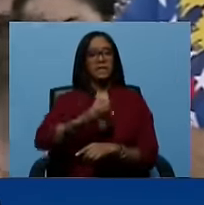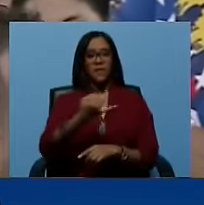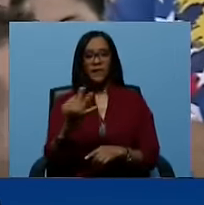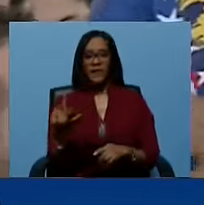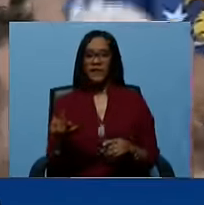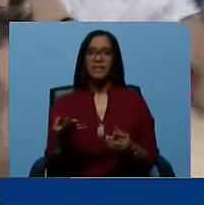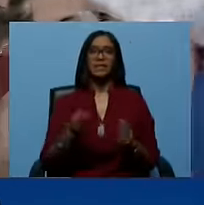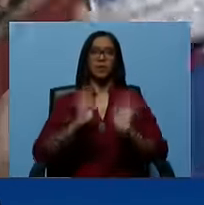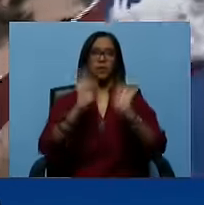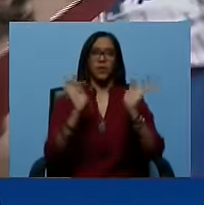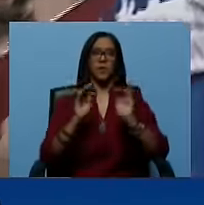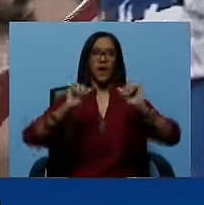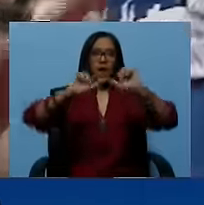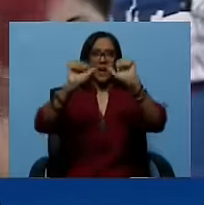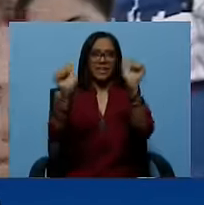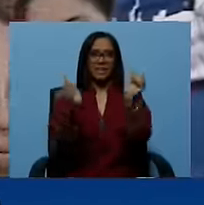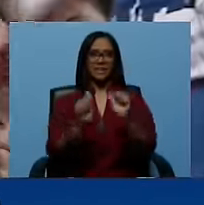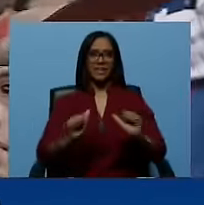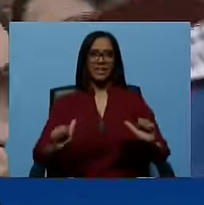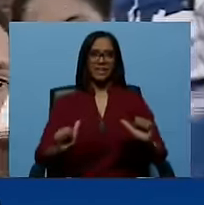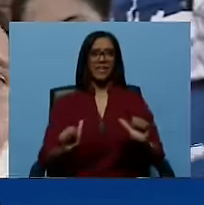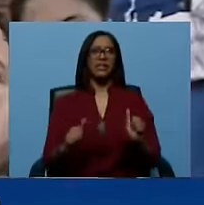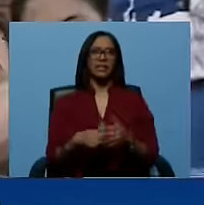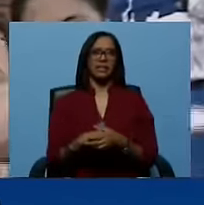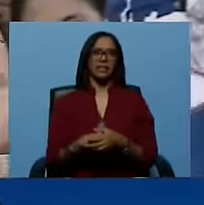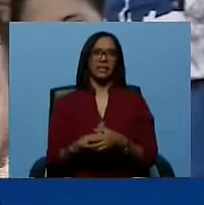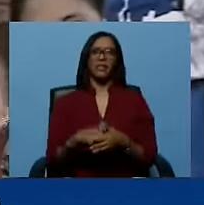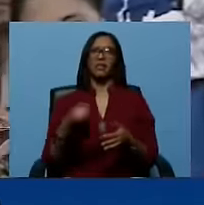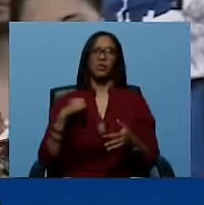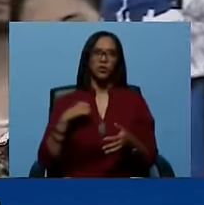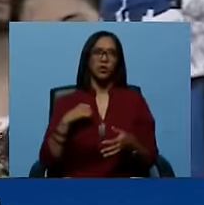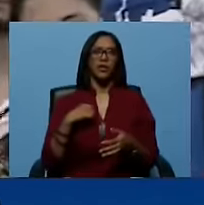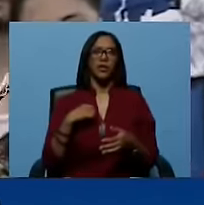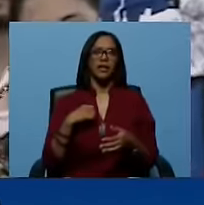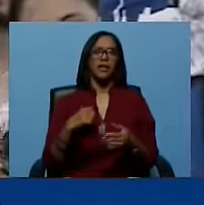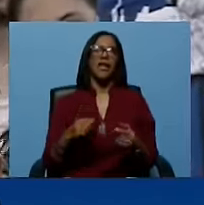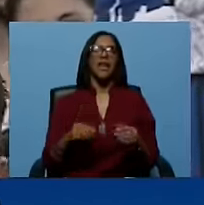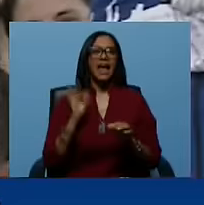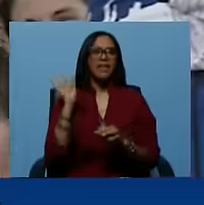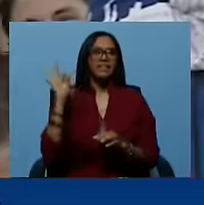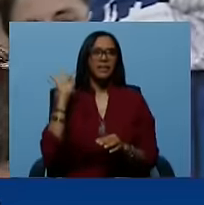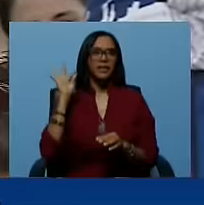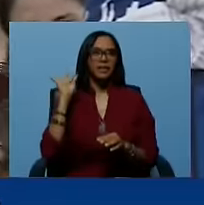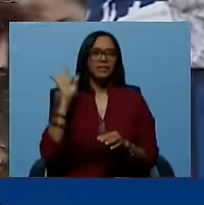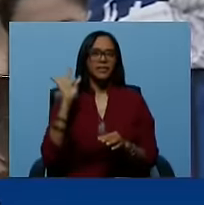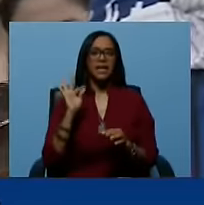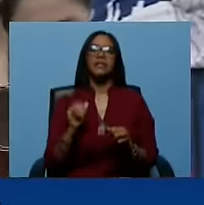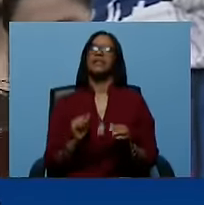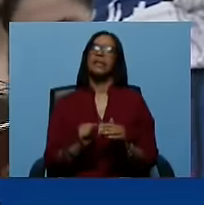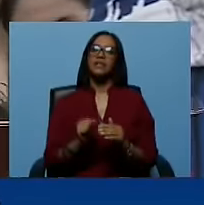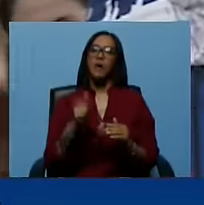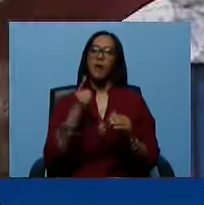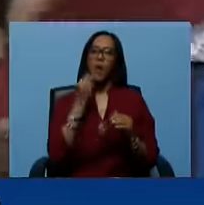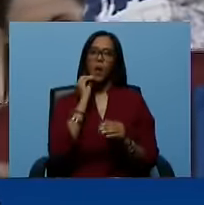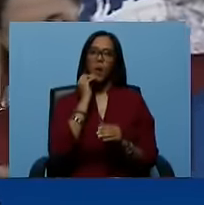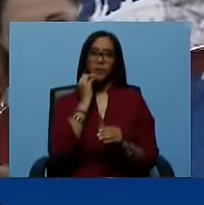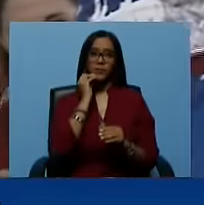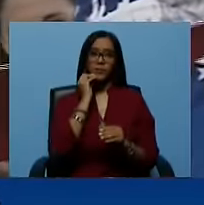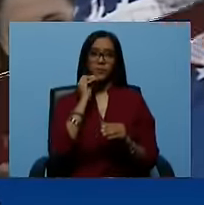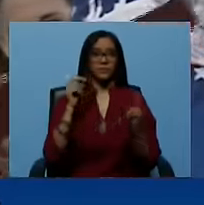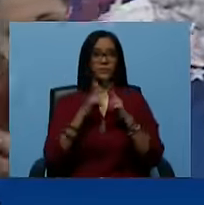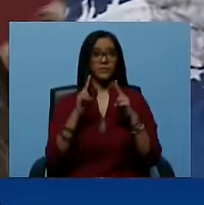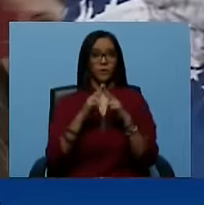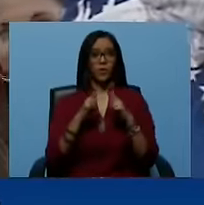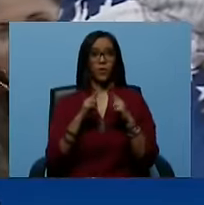expresiones artísticas, que no son más, nada más y nada menos, que la expresión genuina de una juventud que conoce